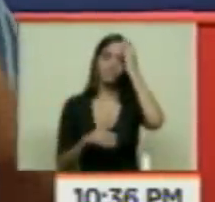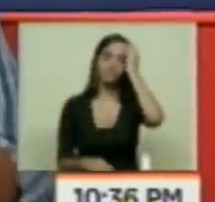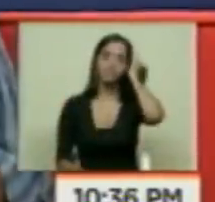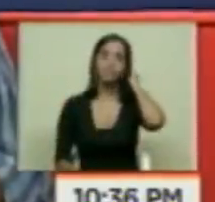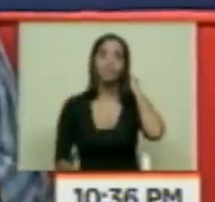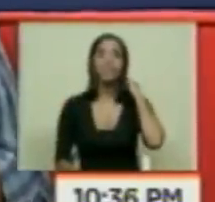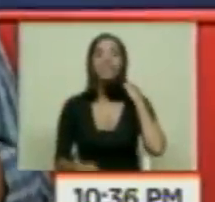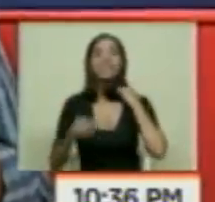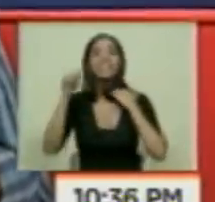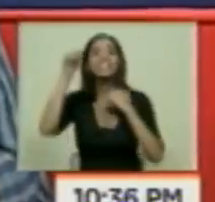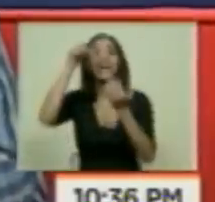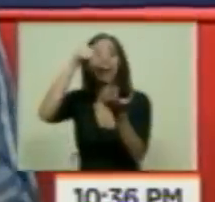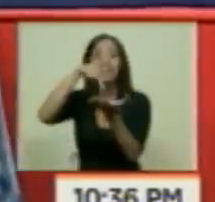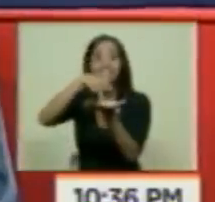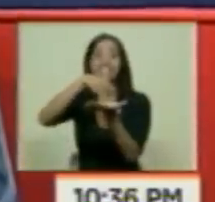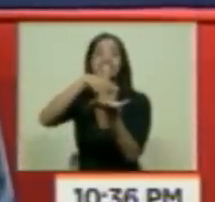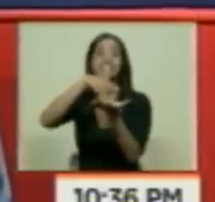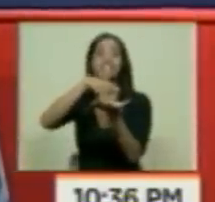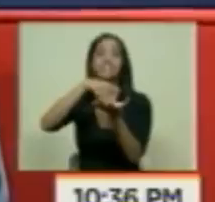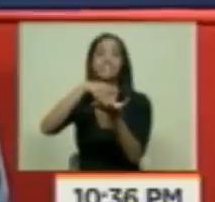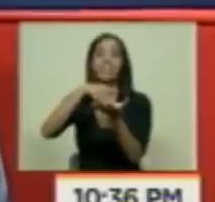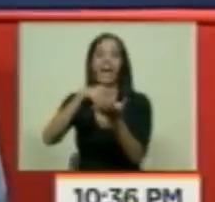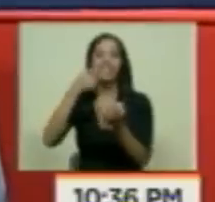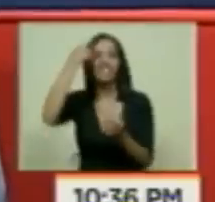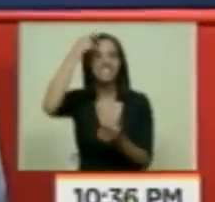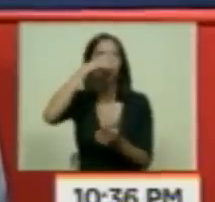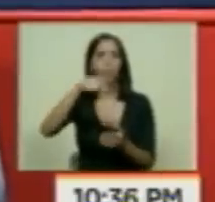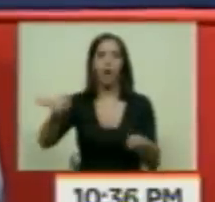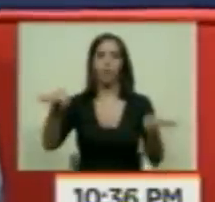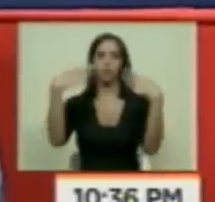que está allí, se para ante ese pueblo,